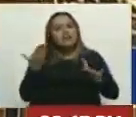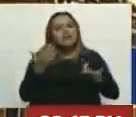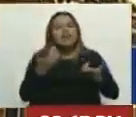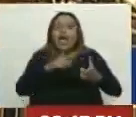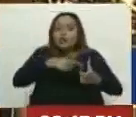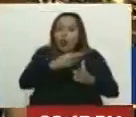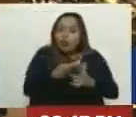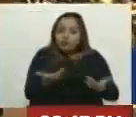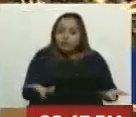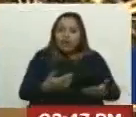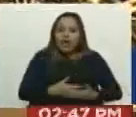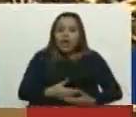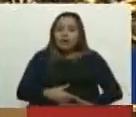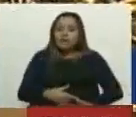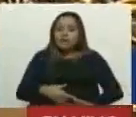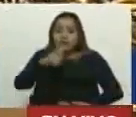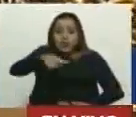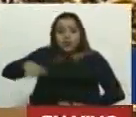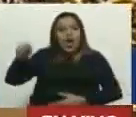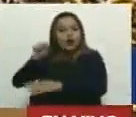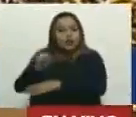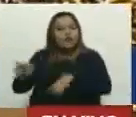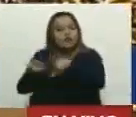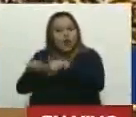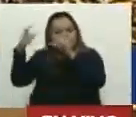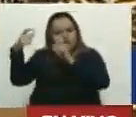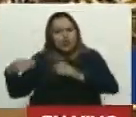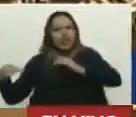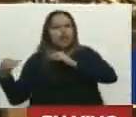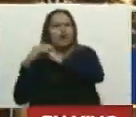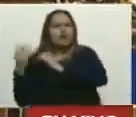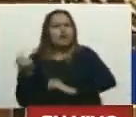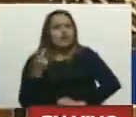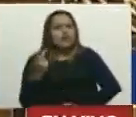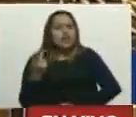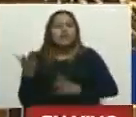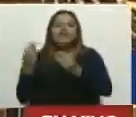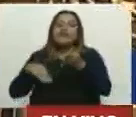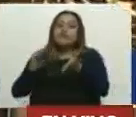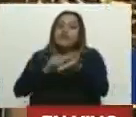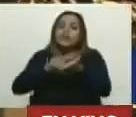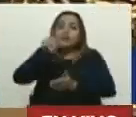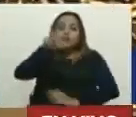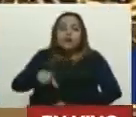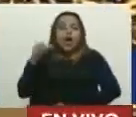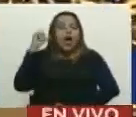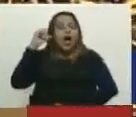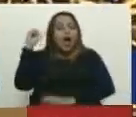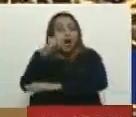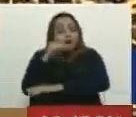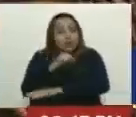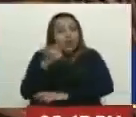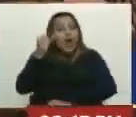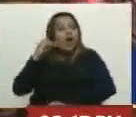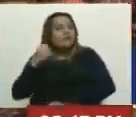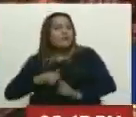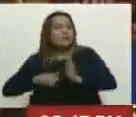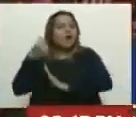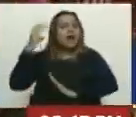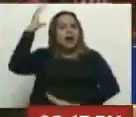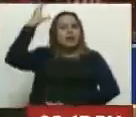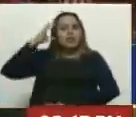que son personas, igual que nosotros, y muchas veces con muchísimas capacidades que sobresalen las